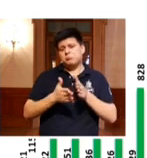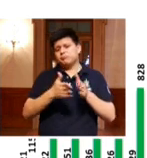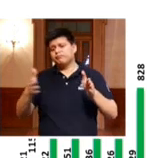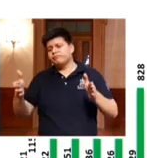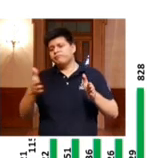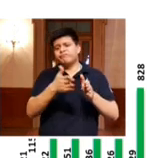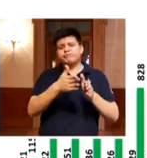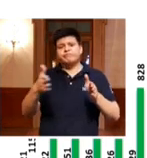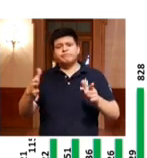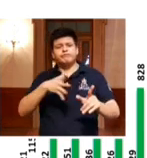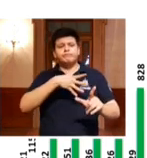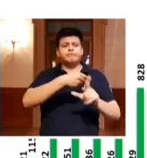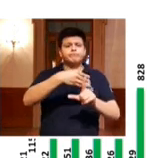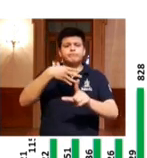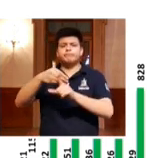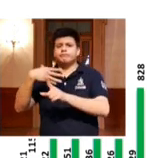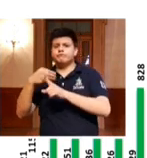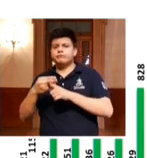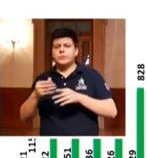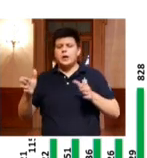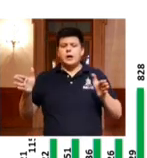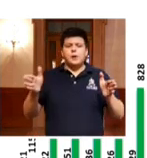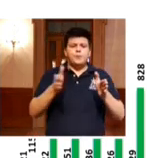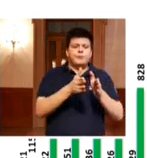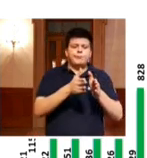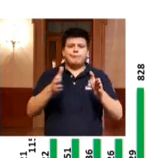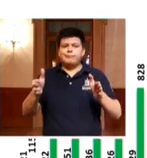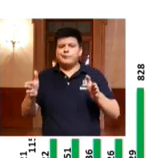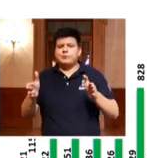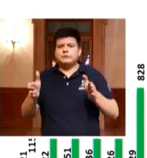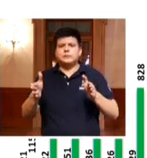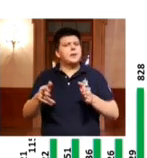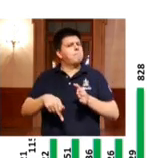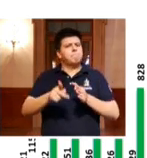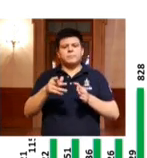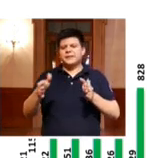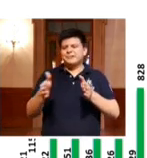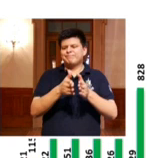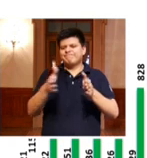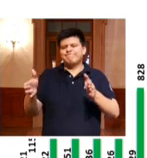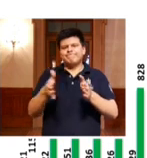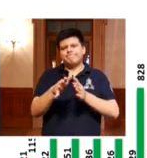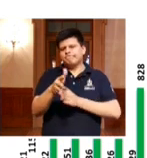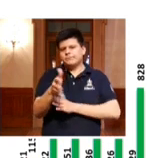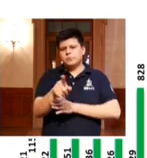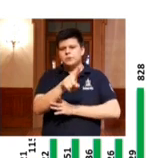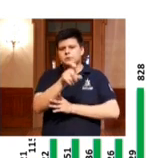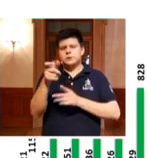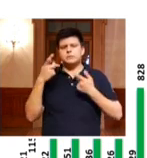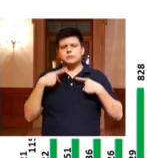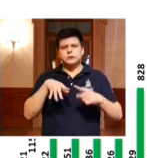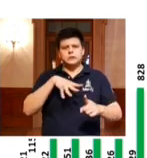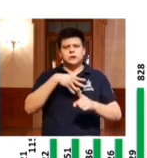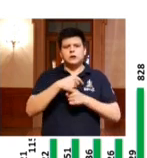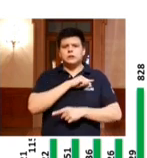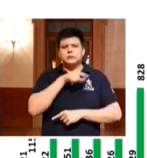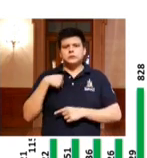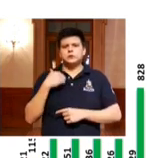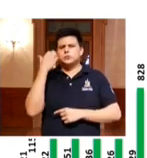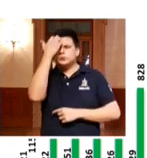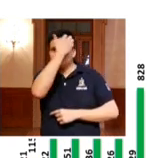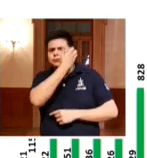más, algunos días un poco menos, pero andamos ahí alrededor de 100 casos. Tenemos que revisar muy